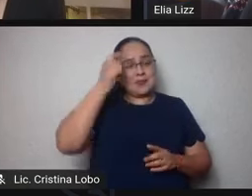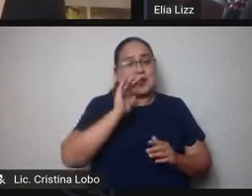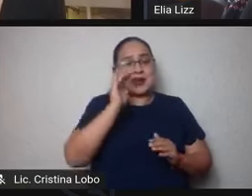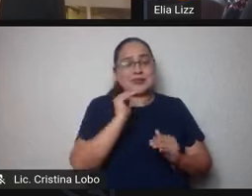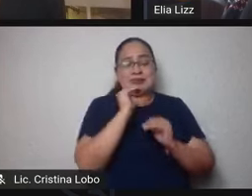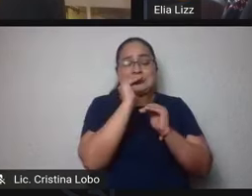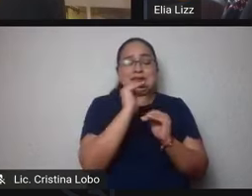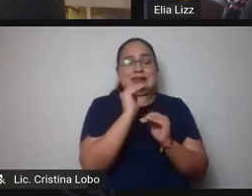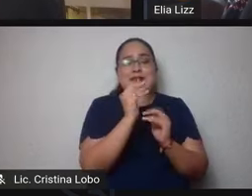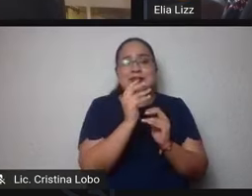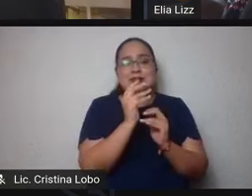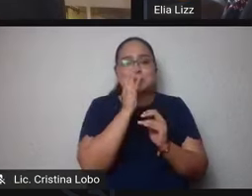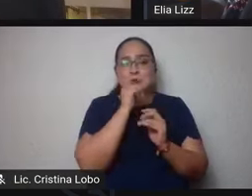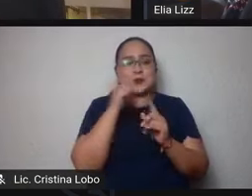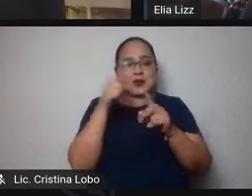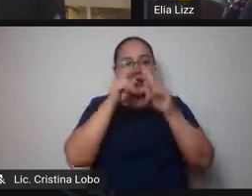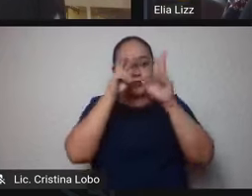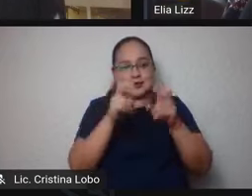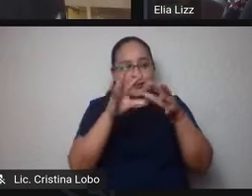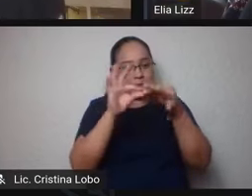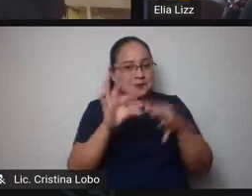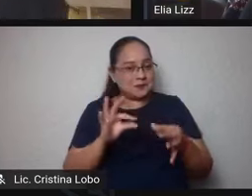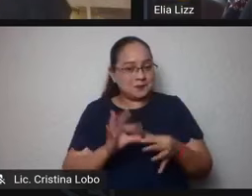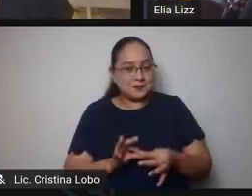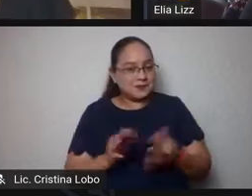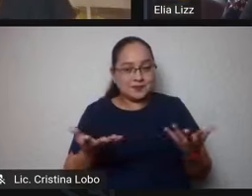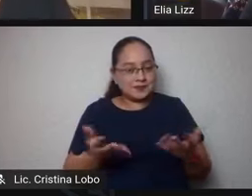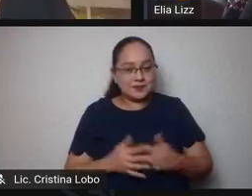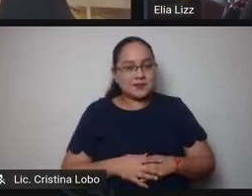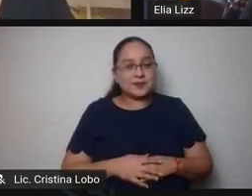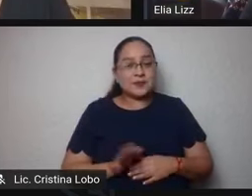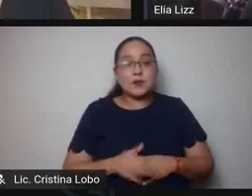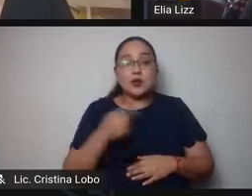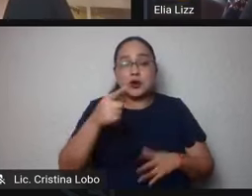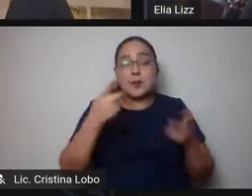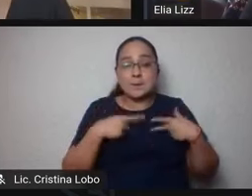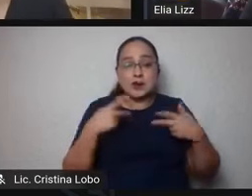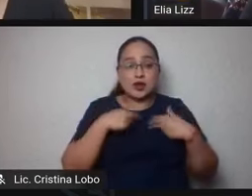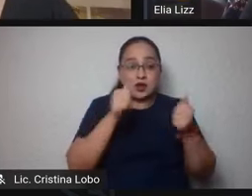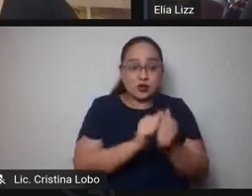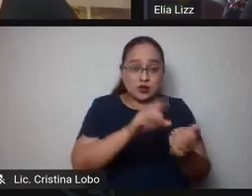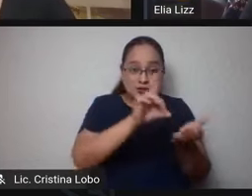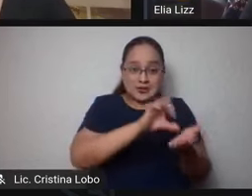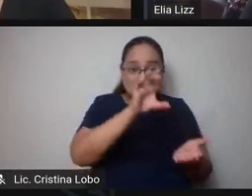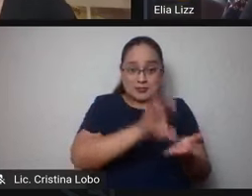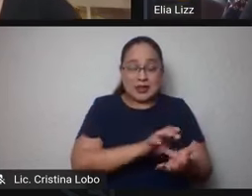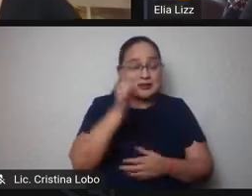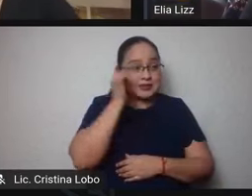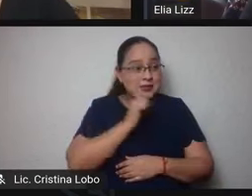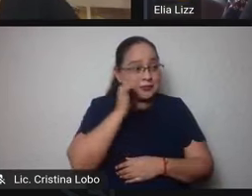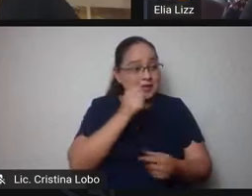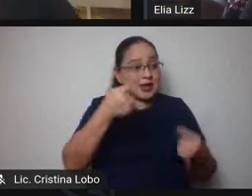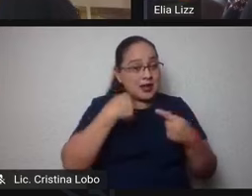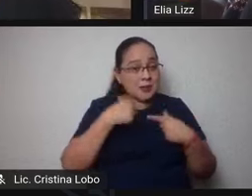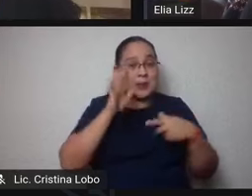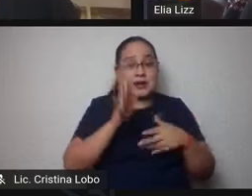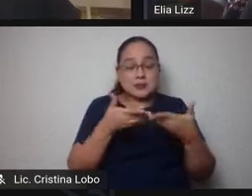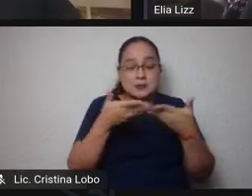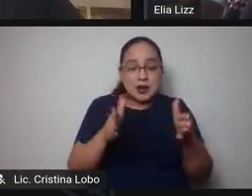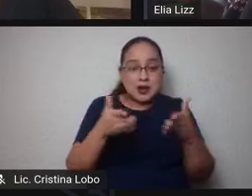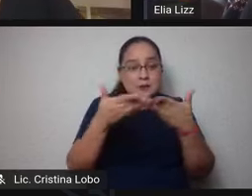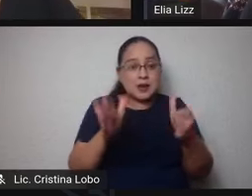tema donde, pues justo, yo creo que las personas con discapacidad, como siempre, nos van abriendo la brecha, el camino